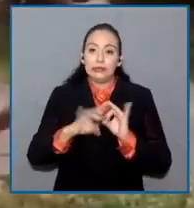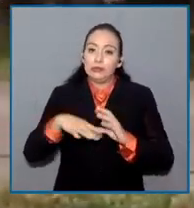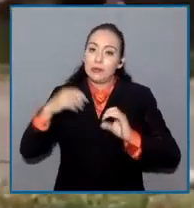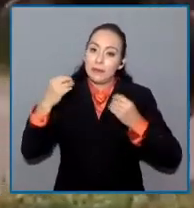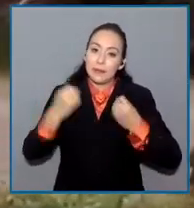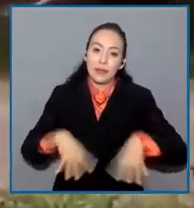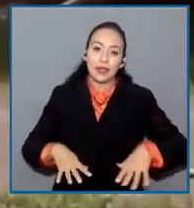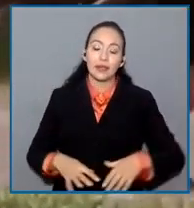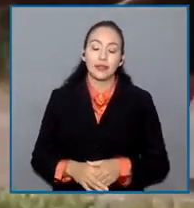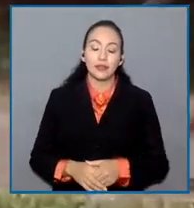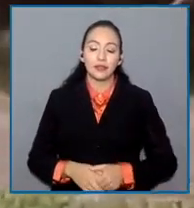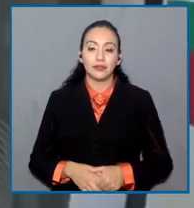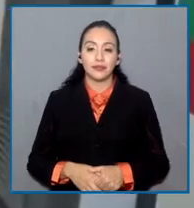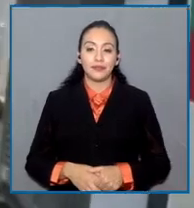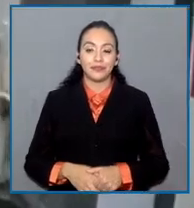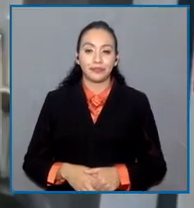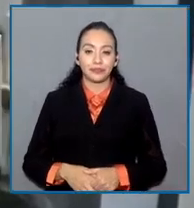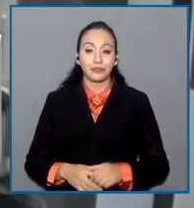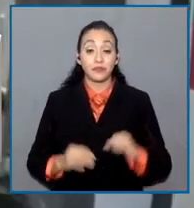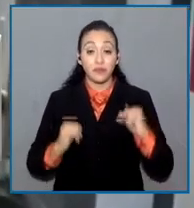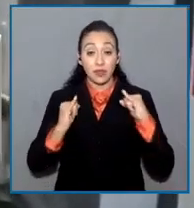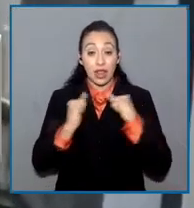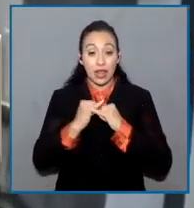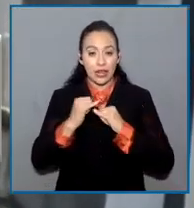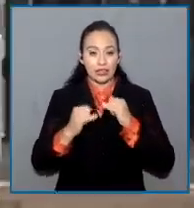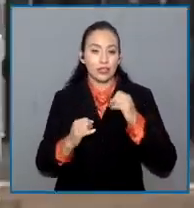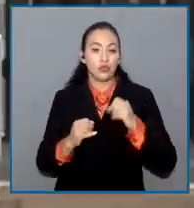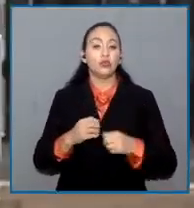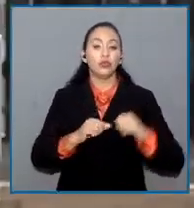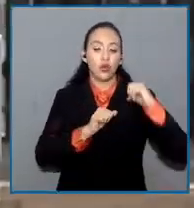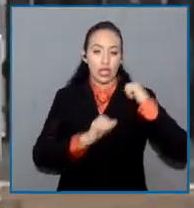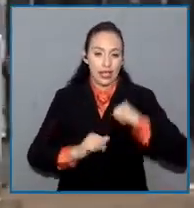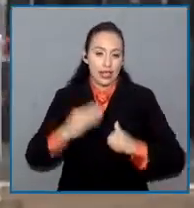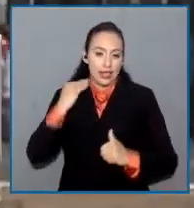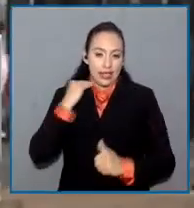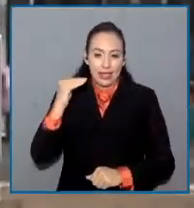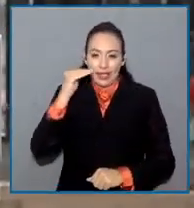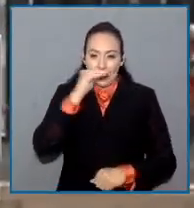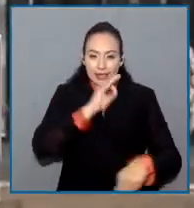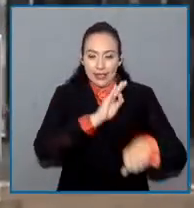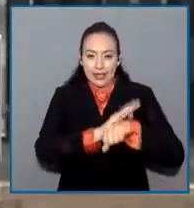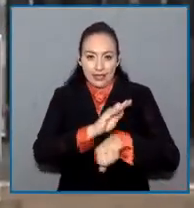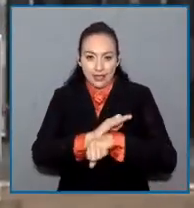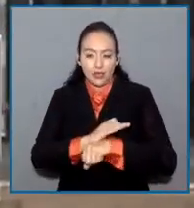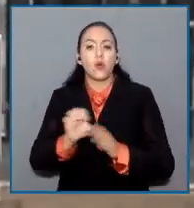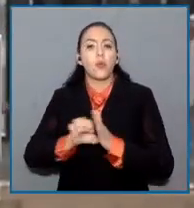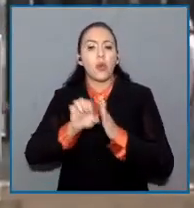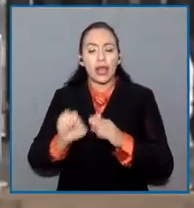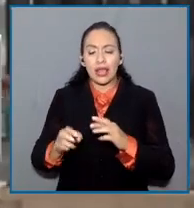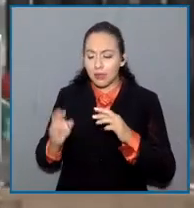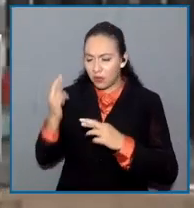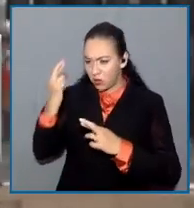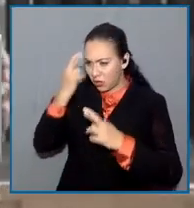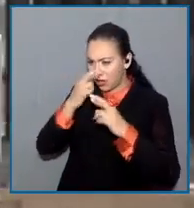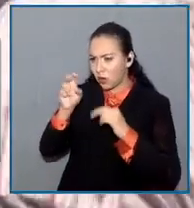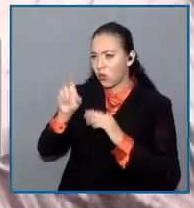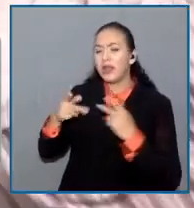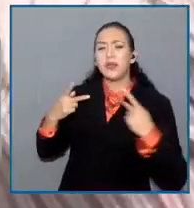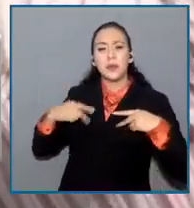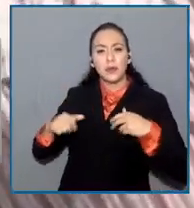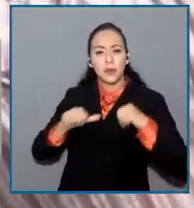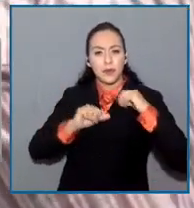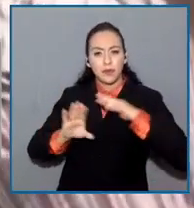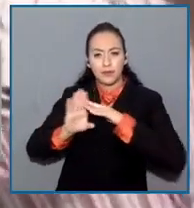La jurisprudencia de la Suprema Corte, que reconoce las detenciones migratorias como actos administrativos que no deben durar más de